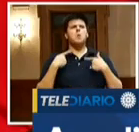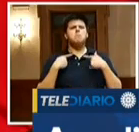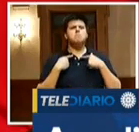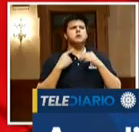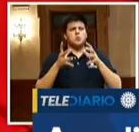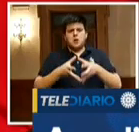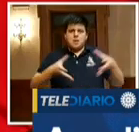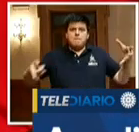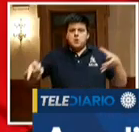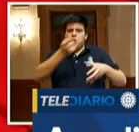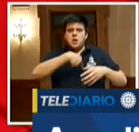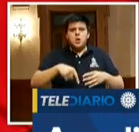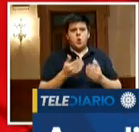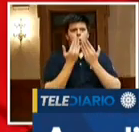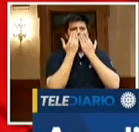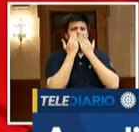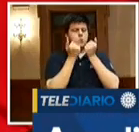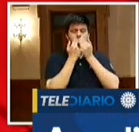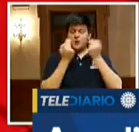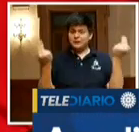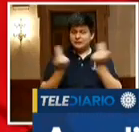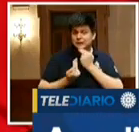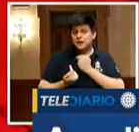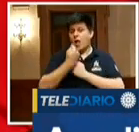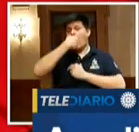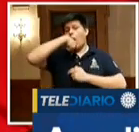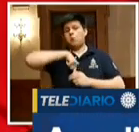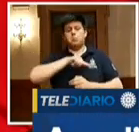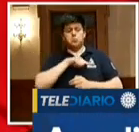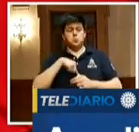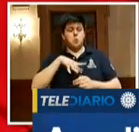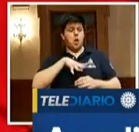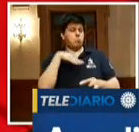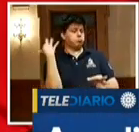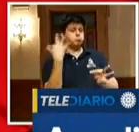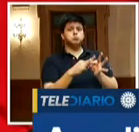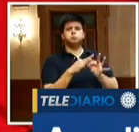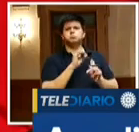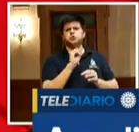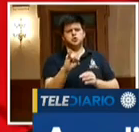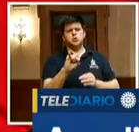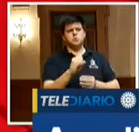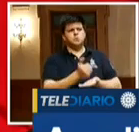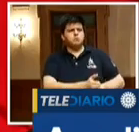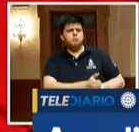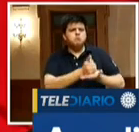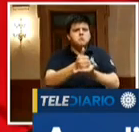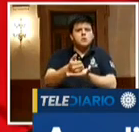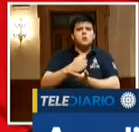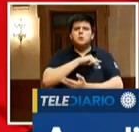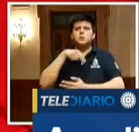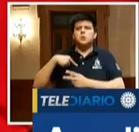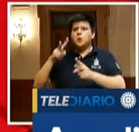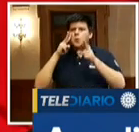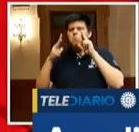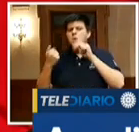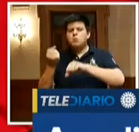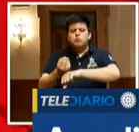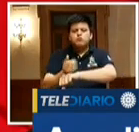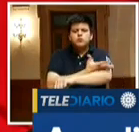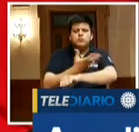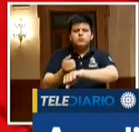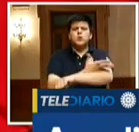disponíamos del recurso lo utilizamos dispusimos también de la administración de plasma convaleciente